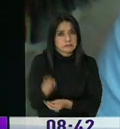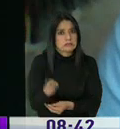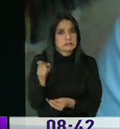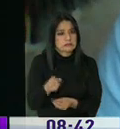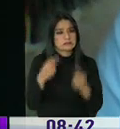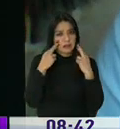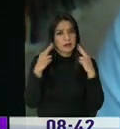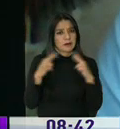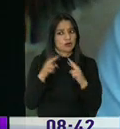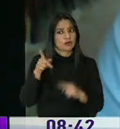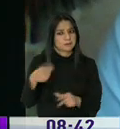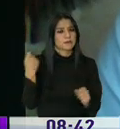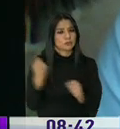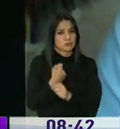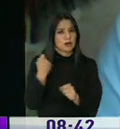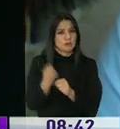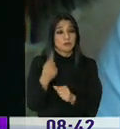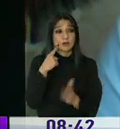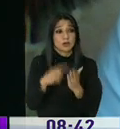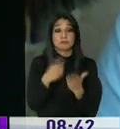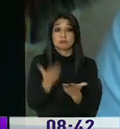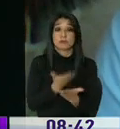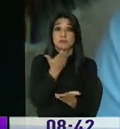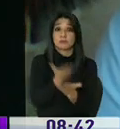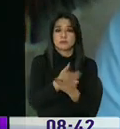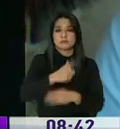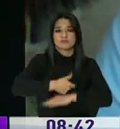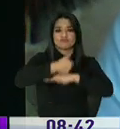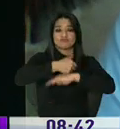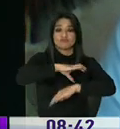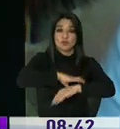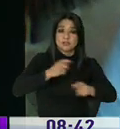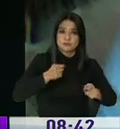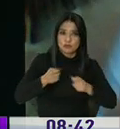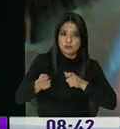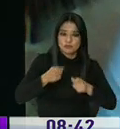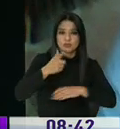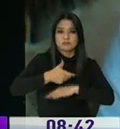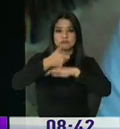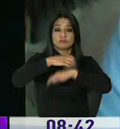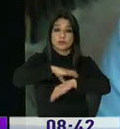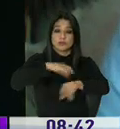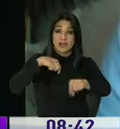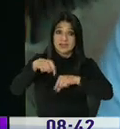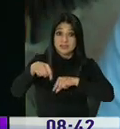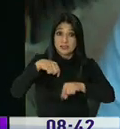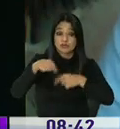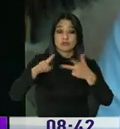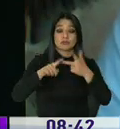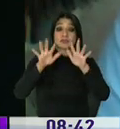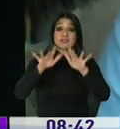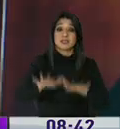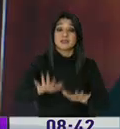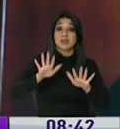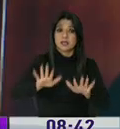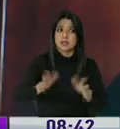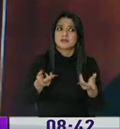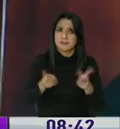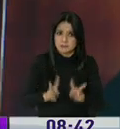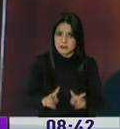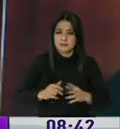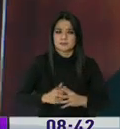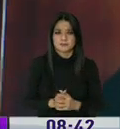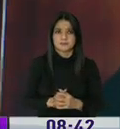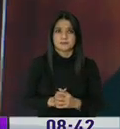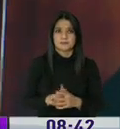muy meritorio. Estoy manifestando cuanto se refiere a Agencia Metropolitana de Control, Agencia Metropolitana de Tránsito, Secretaría de Gobernabilidad. La concejala